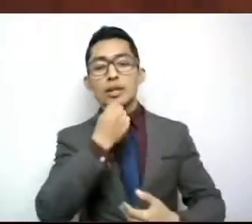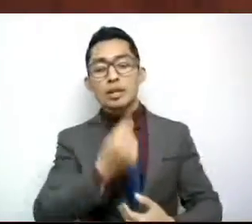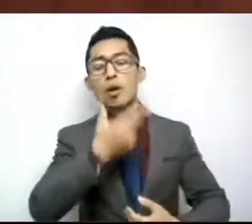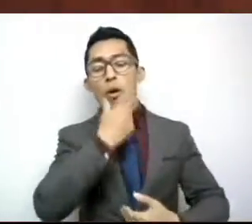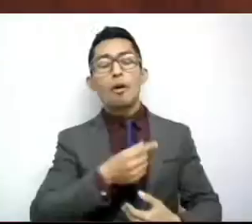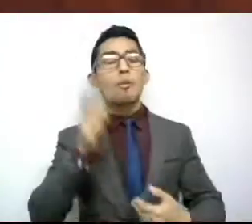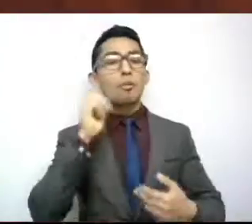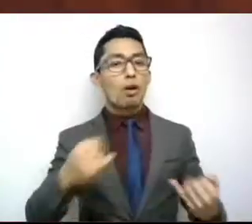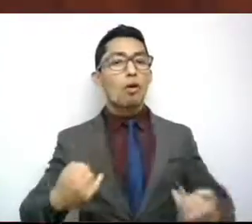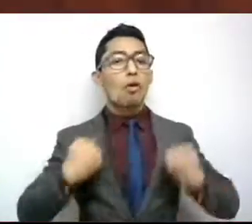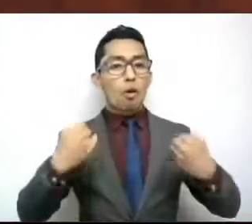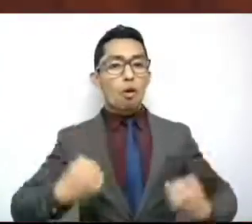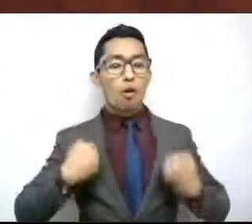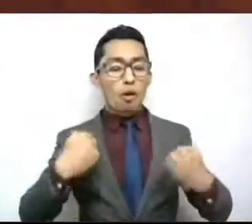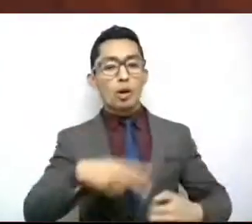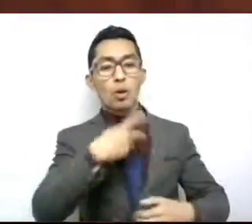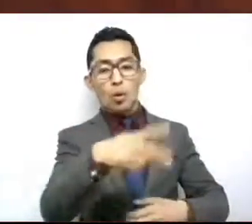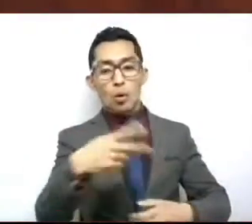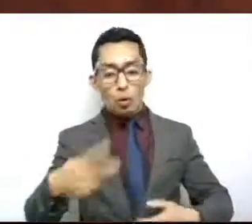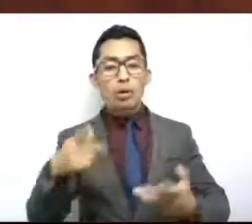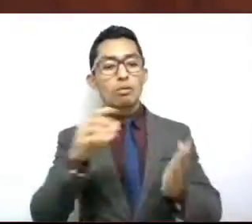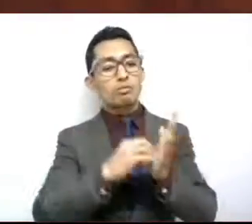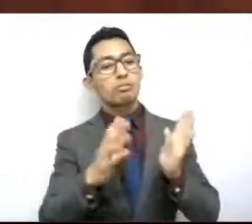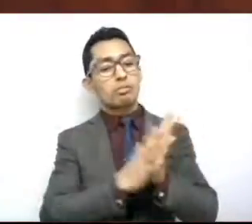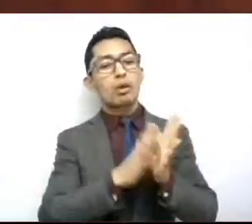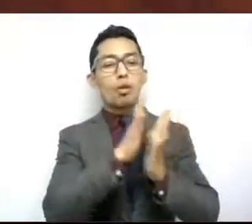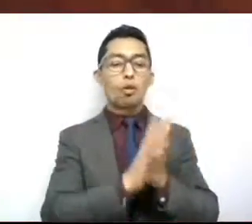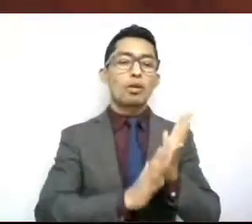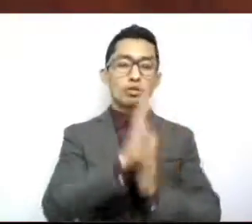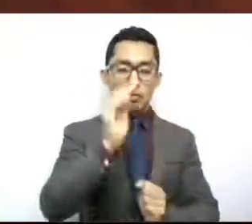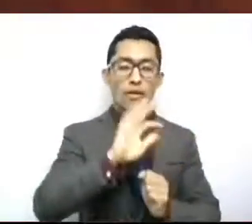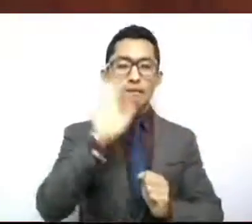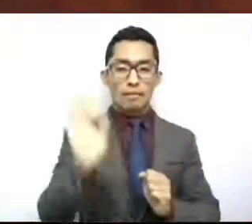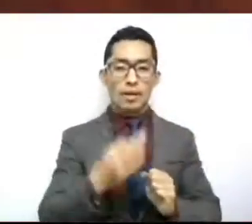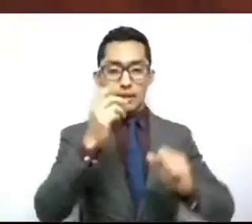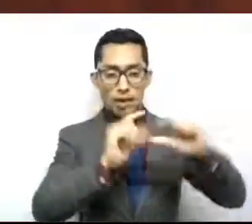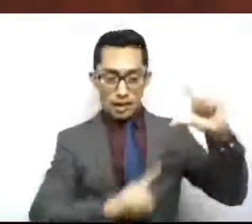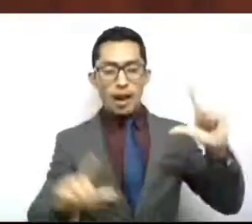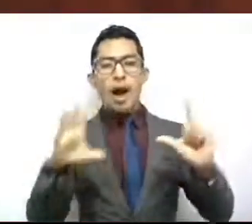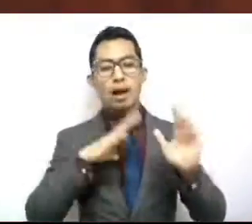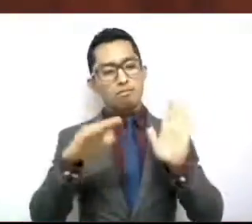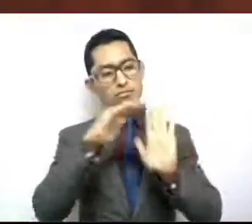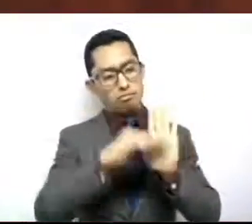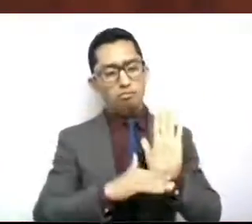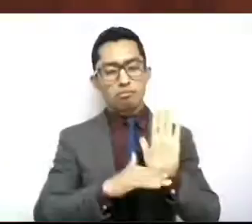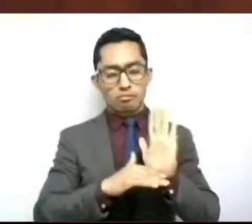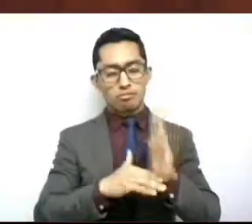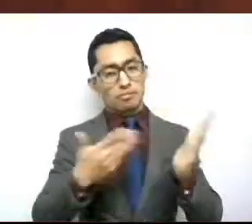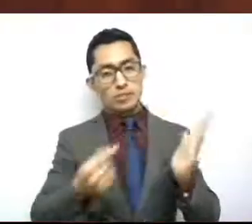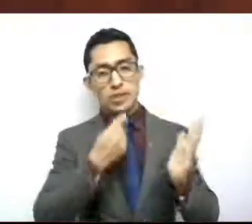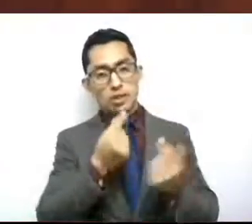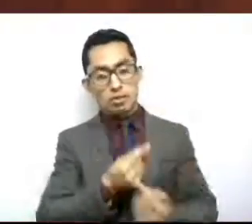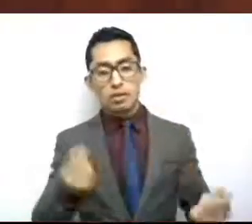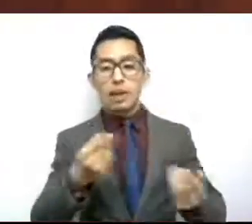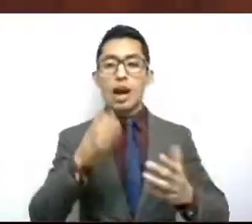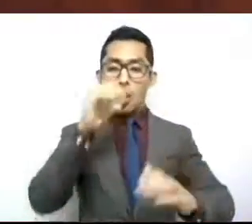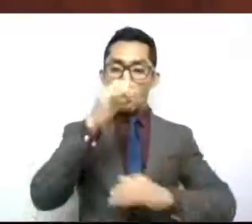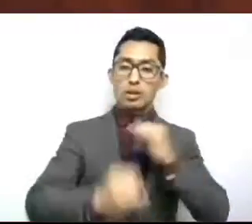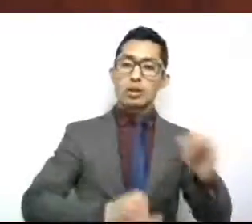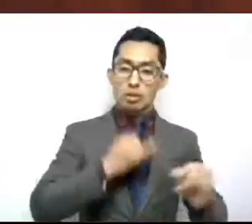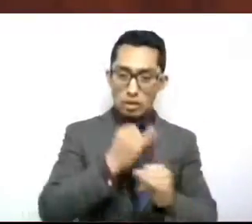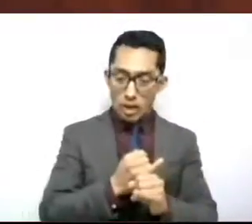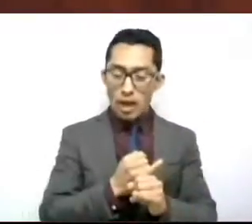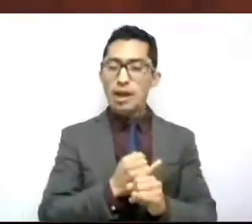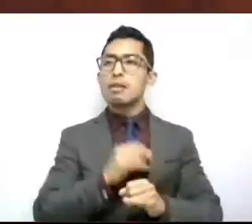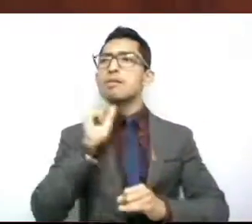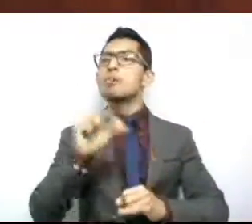y adolescentes están previstos en la Constitución Política de los Estados Unidos Mexicanos, en los tratados internacionales